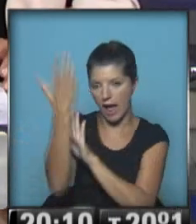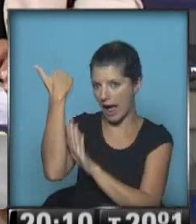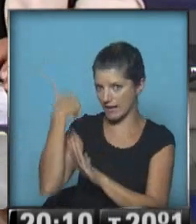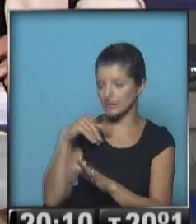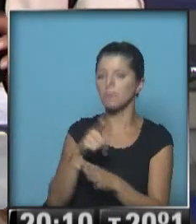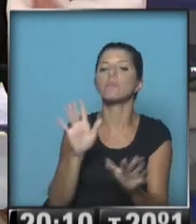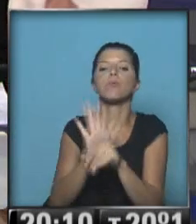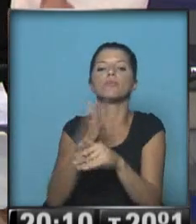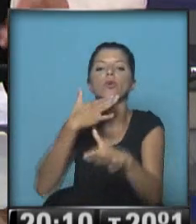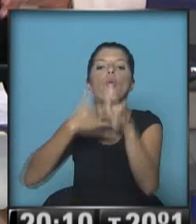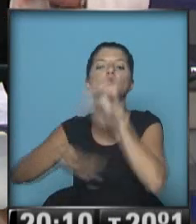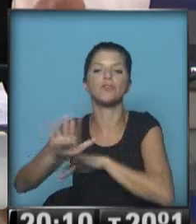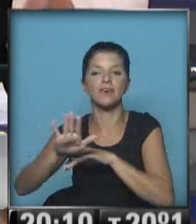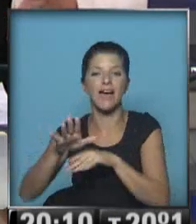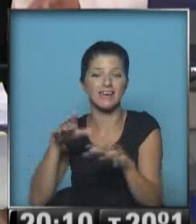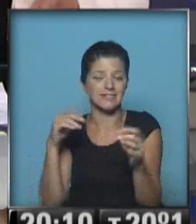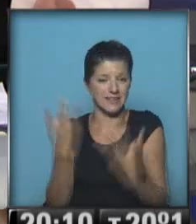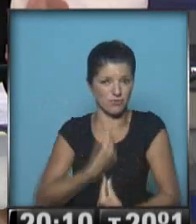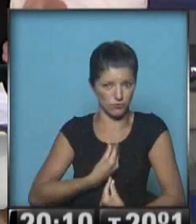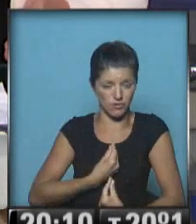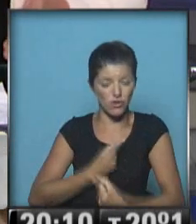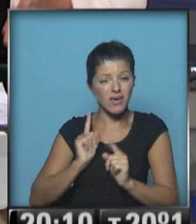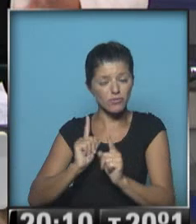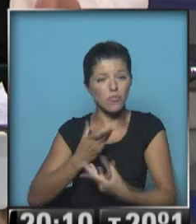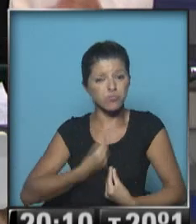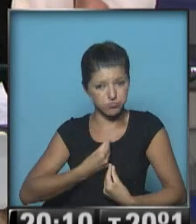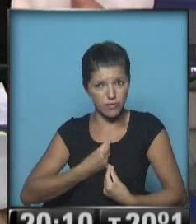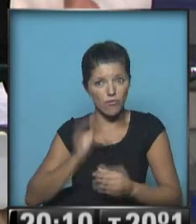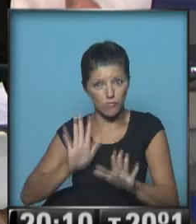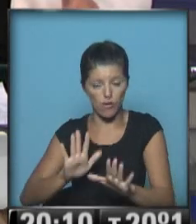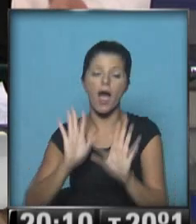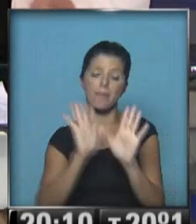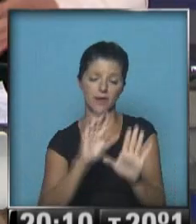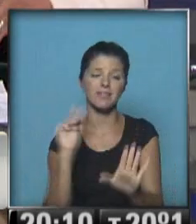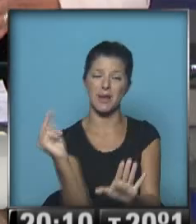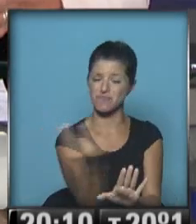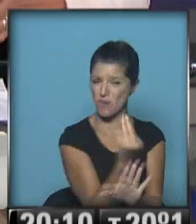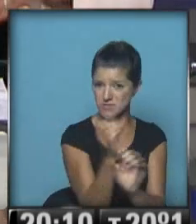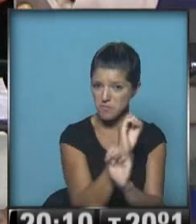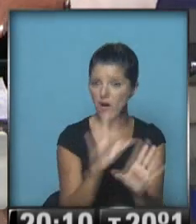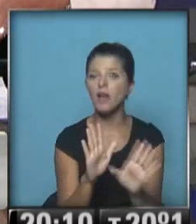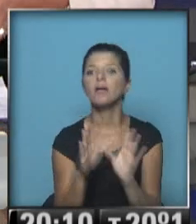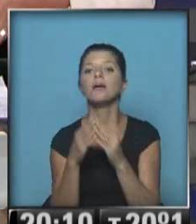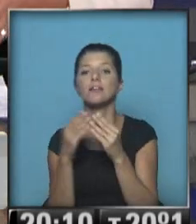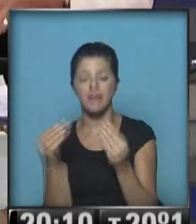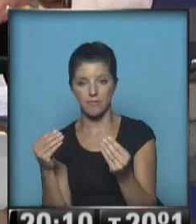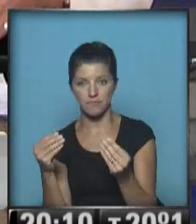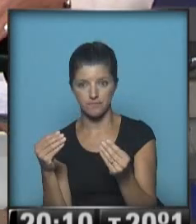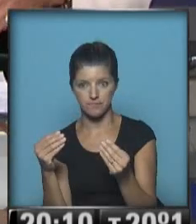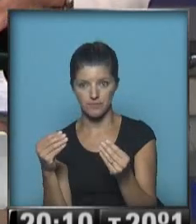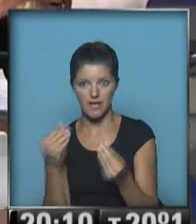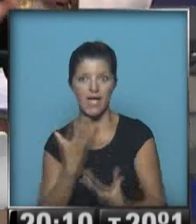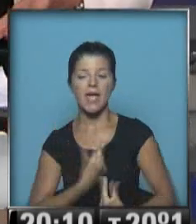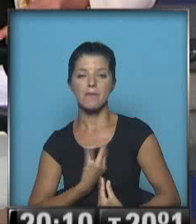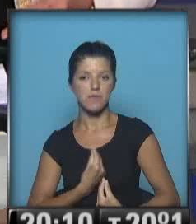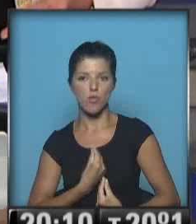justificar el terror que el terror lo que ha dejado además de las muertes espantosas es que inoculó el miedo